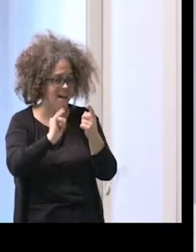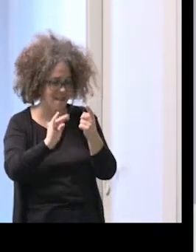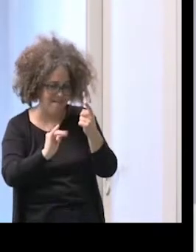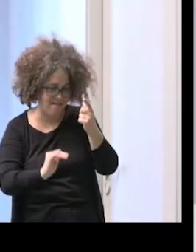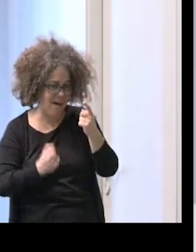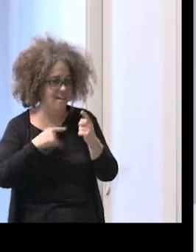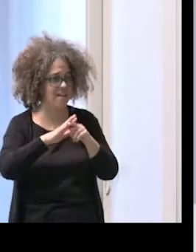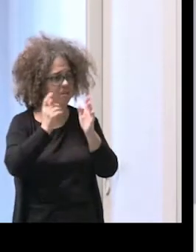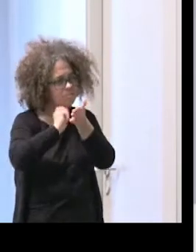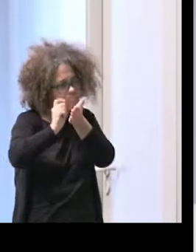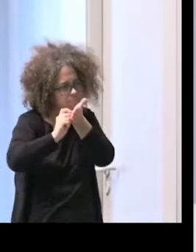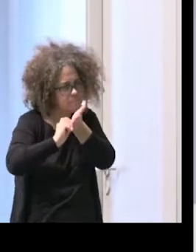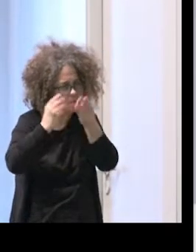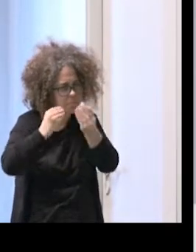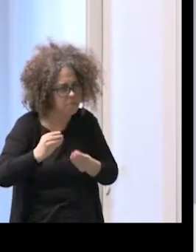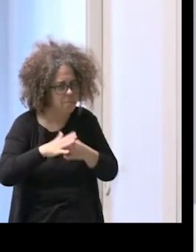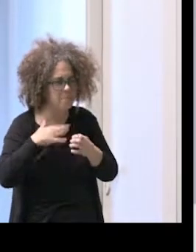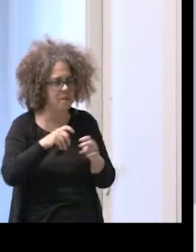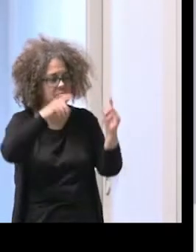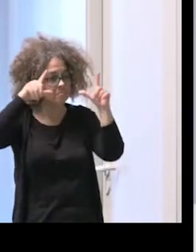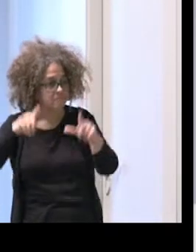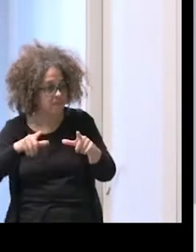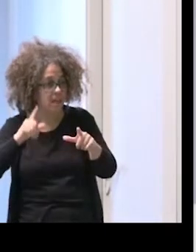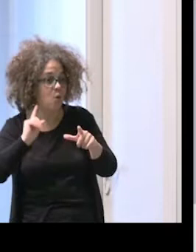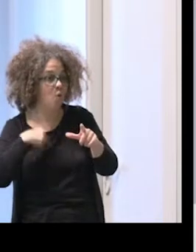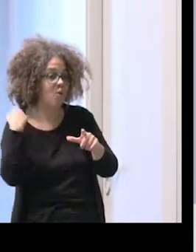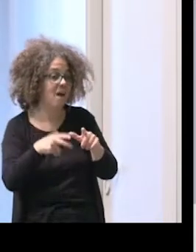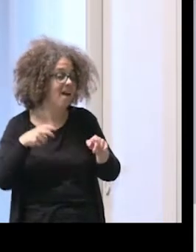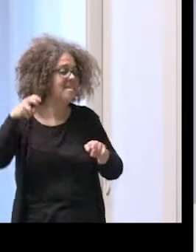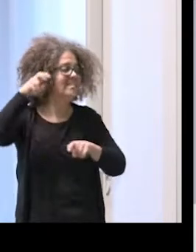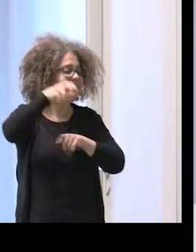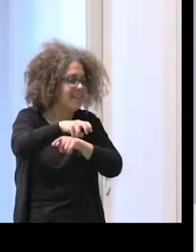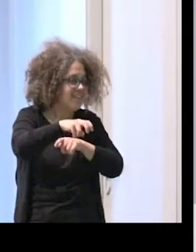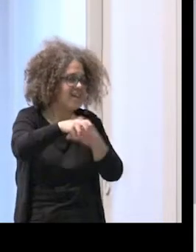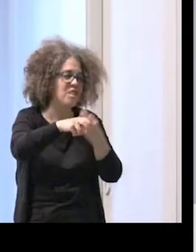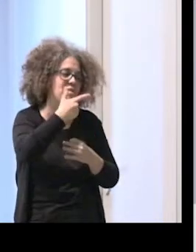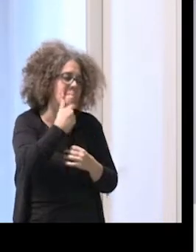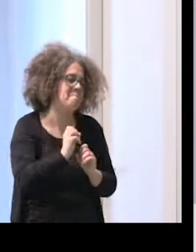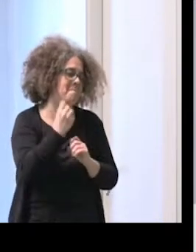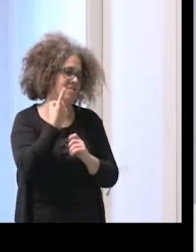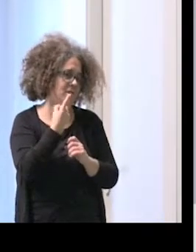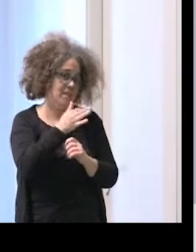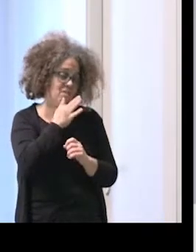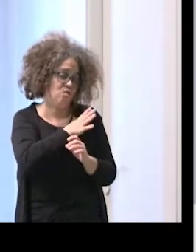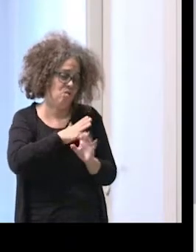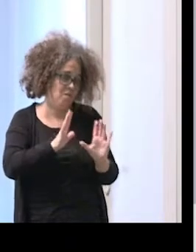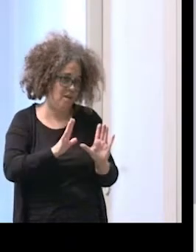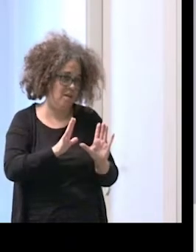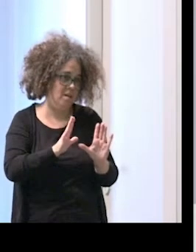un estándar suficiente para llevarlo a la clínica, el salto tendría que ser mucho más fácil y mucho más